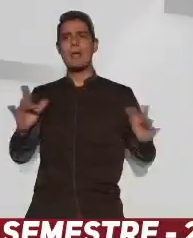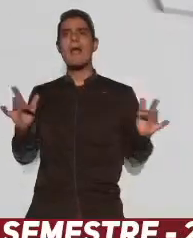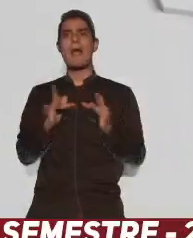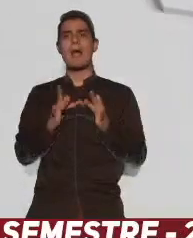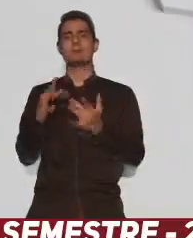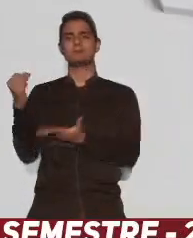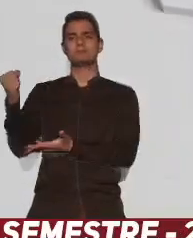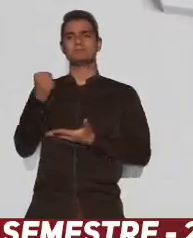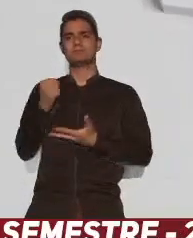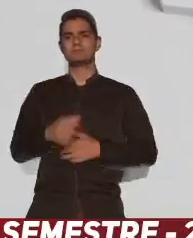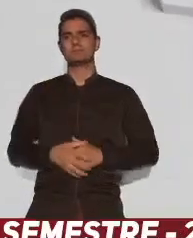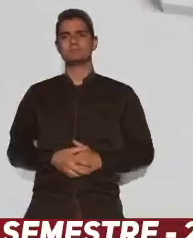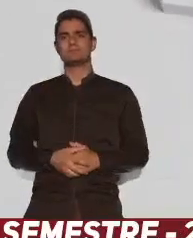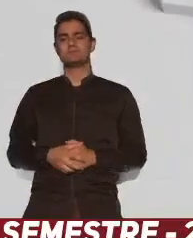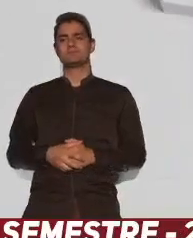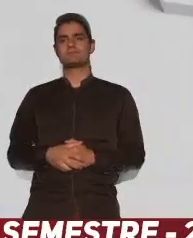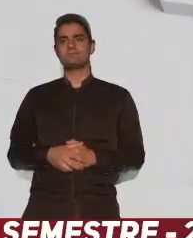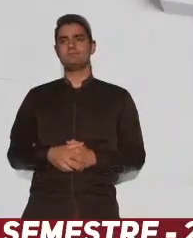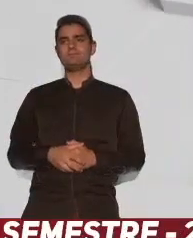públicos.